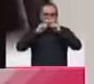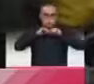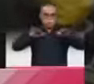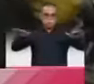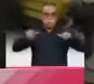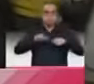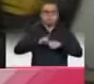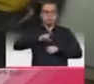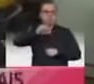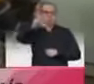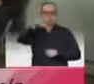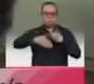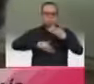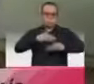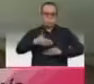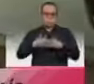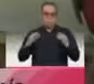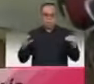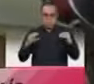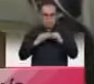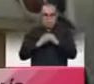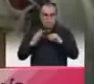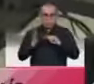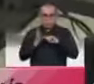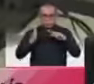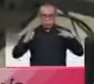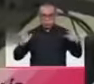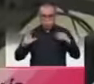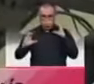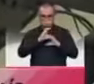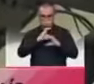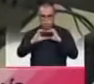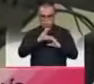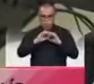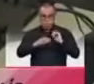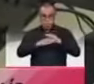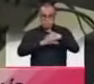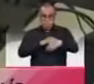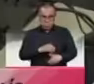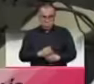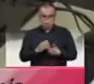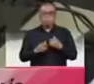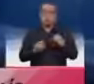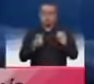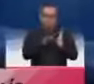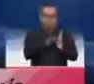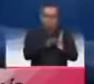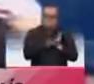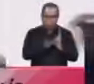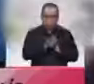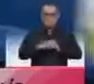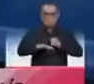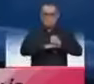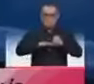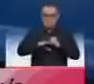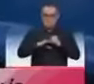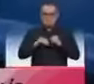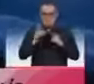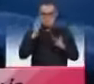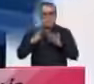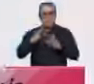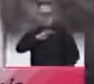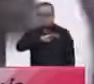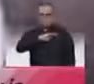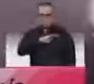lidera. Adopción de las tecnologías de la información y las telecomunicaciones, así como en educación básica y media, son algunos de los